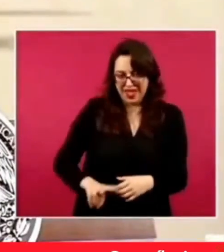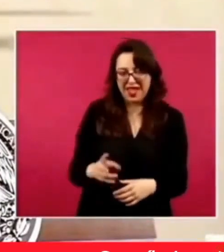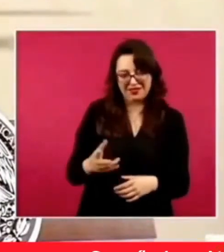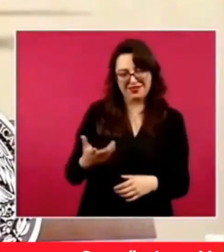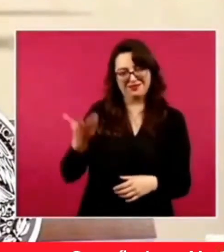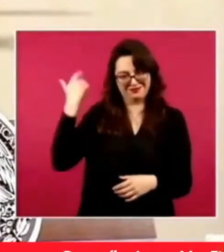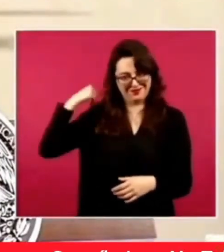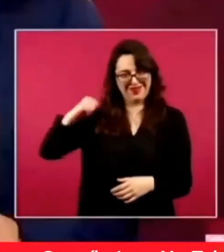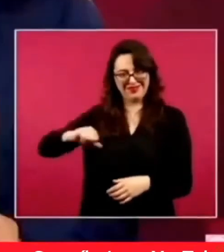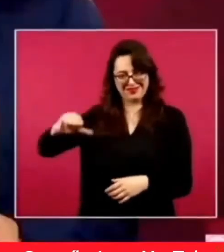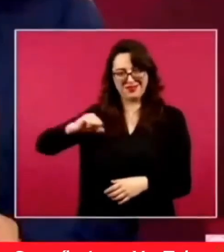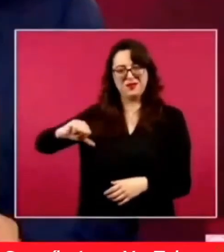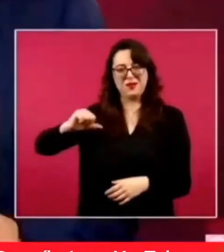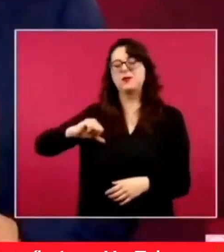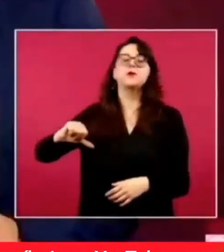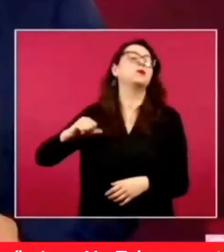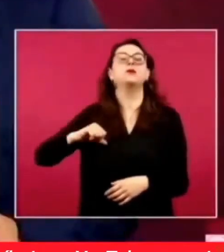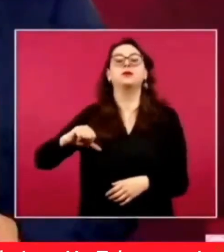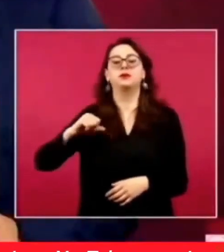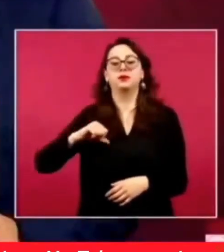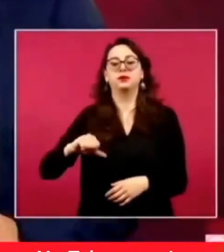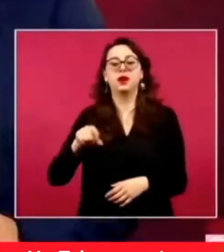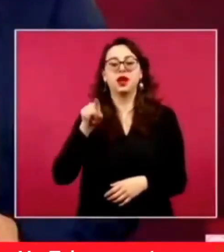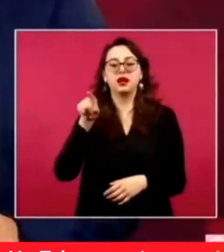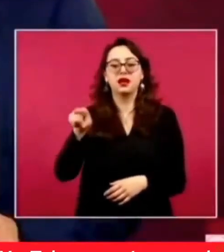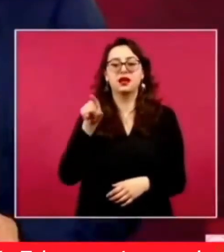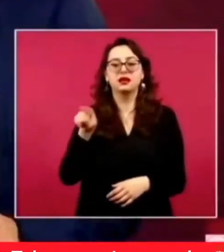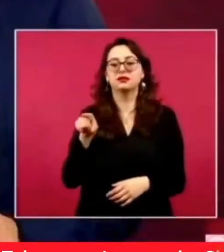el que estuvo preso